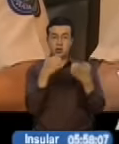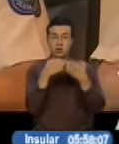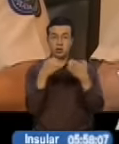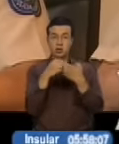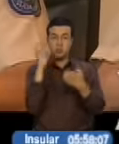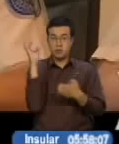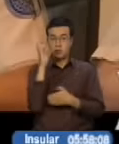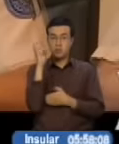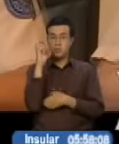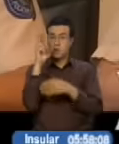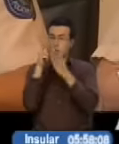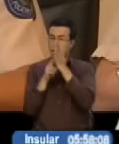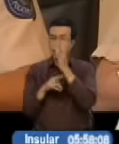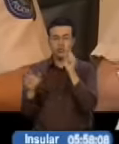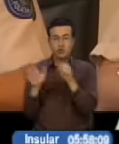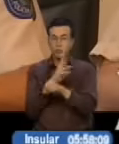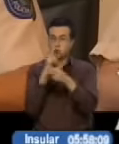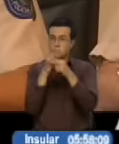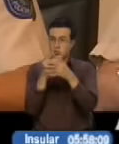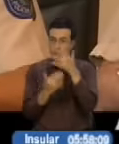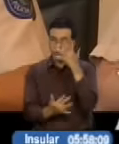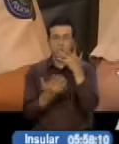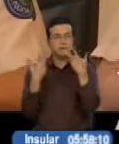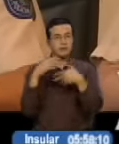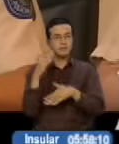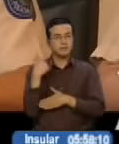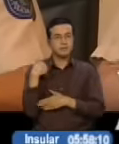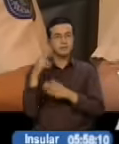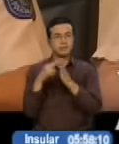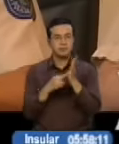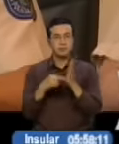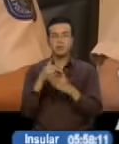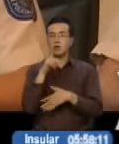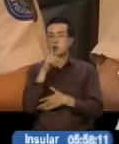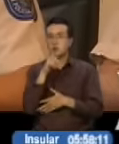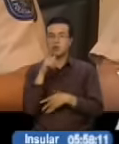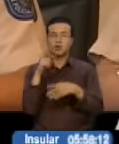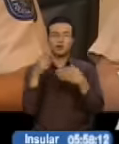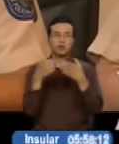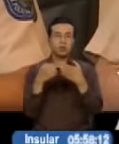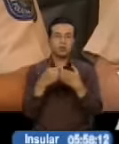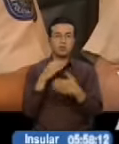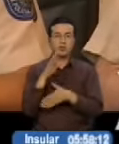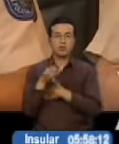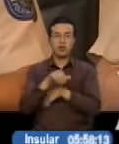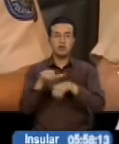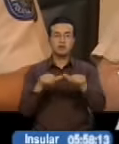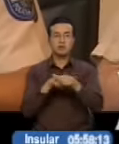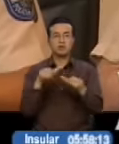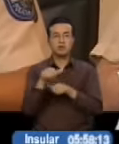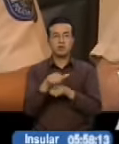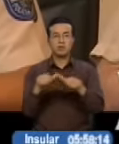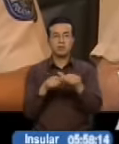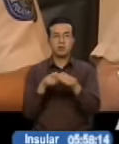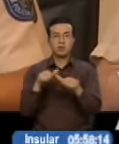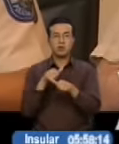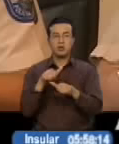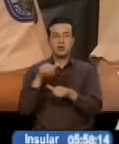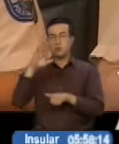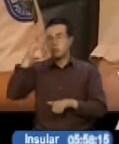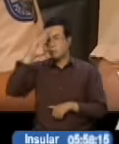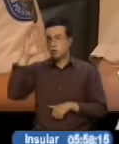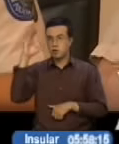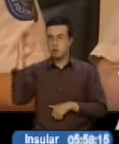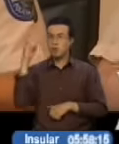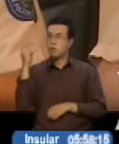equipo colombiano. Entonces nosotros tenemos registros de tipo de hinchadas y el asesoramiento por parte del agregado policial